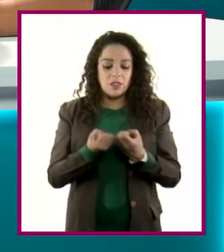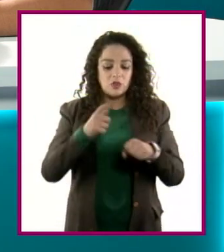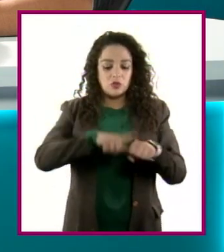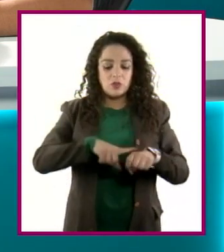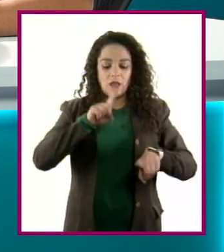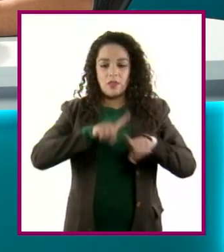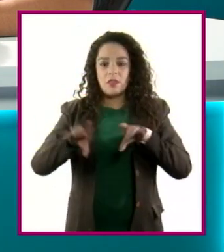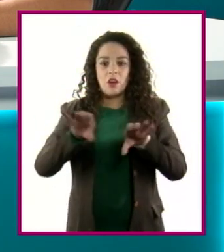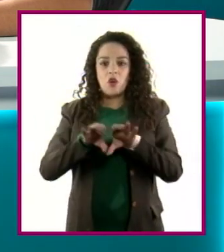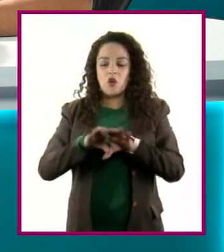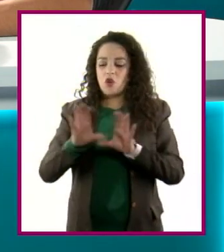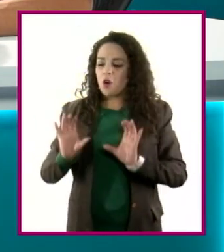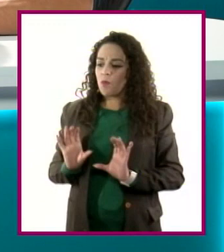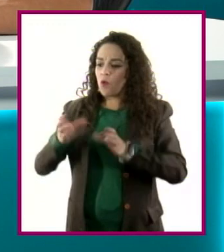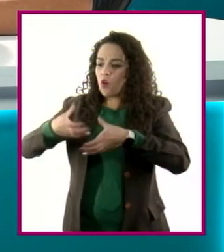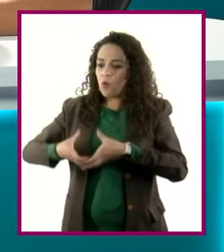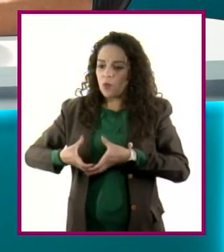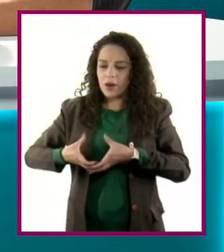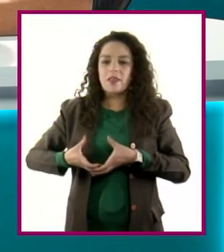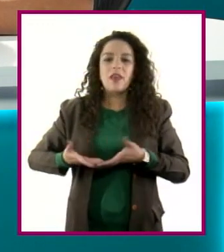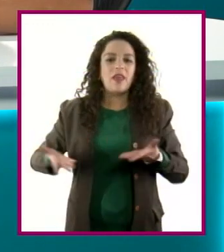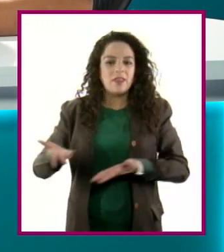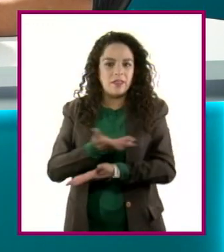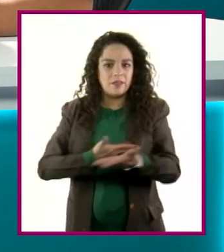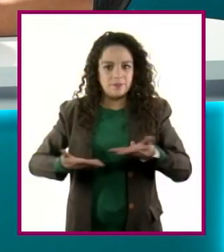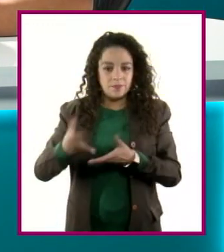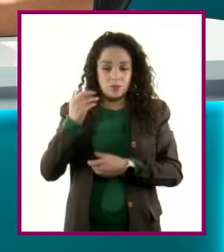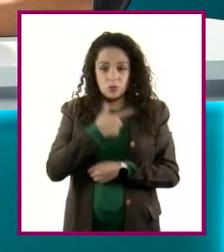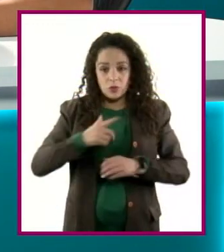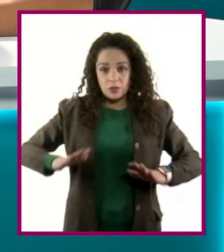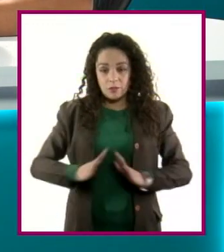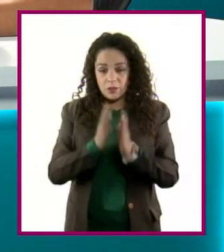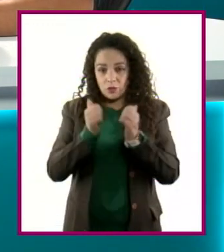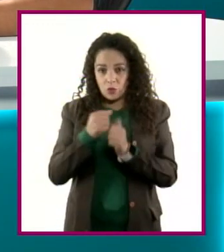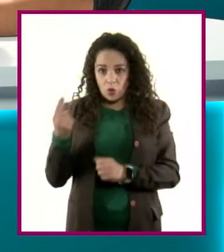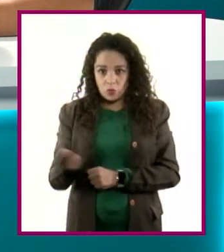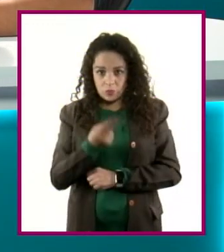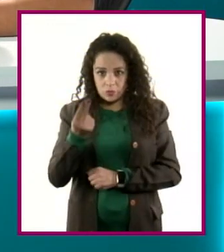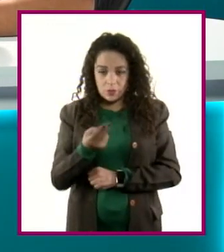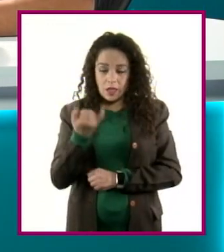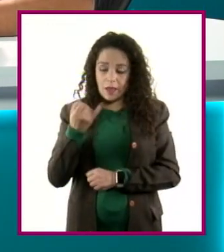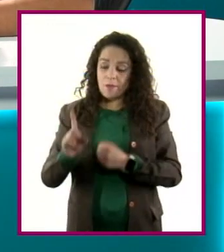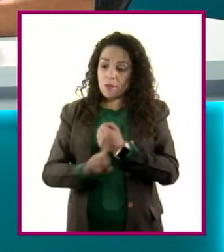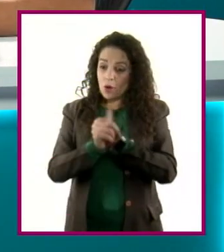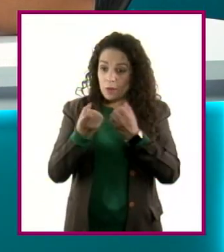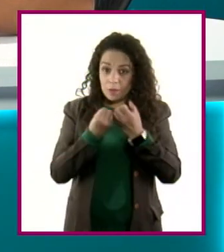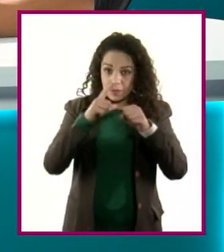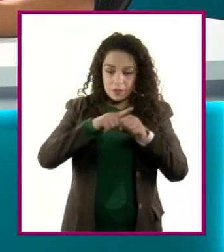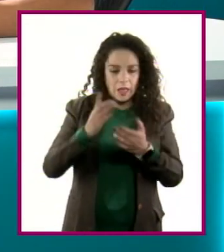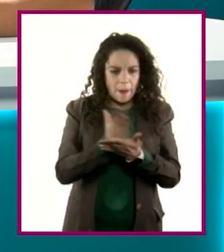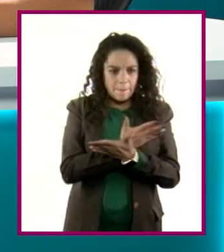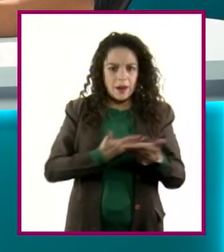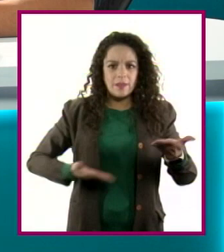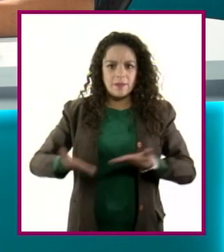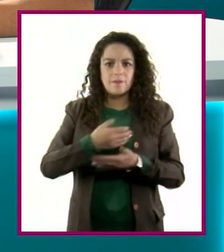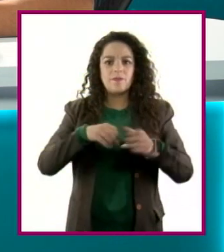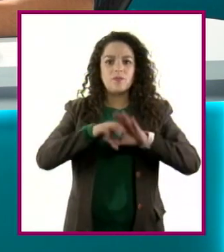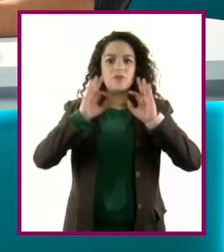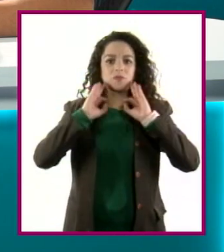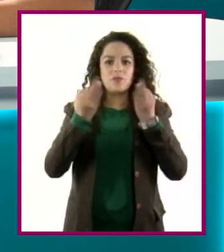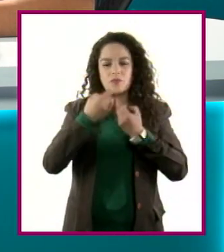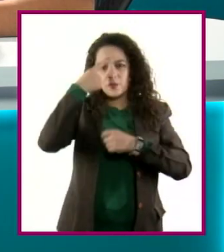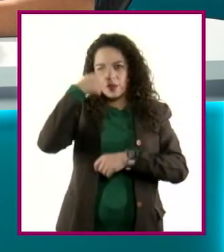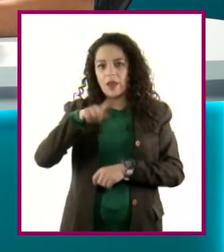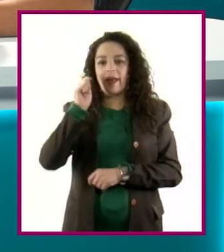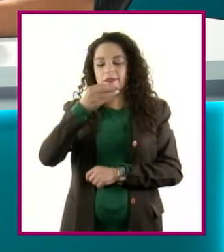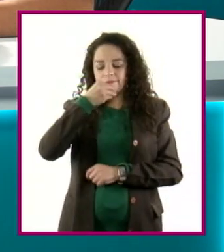dinámicas comunitarias. Es un gusto participar con ustedes en este espacio. Además de los efectos sociales, vamos a compartir algunas medidas de resiliencia